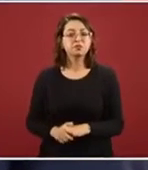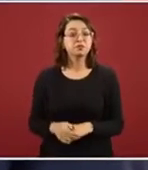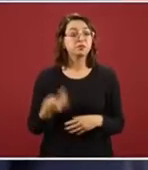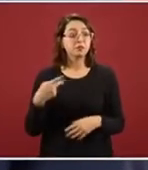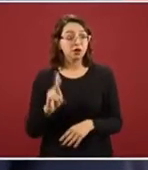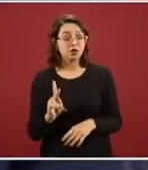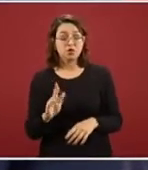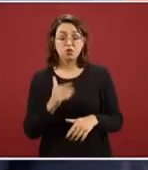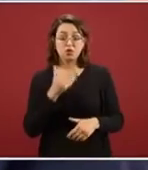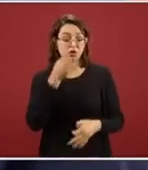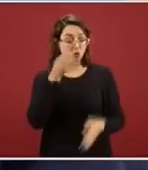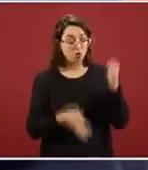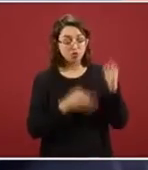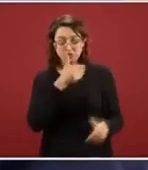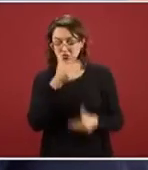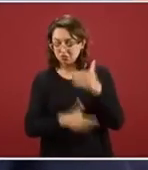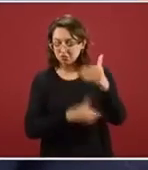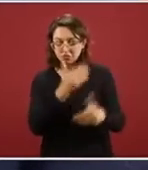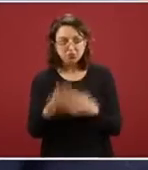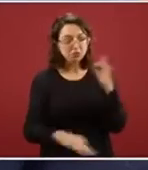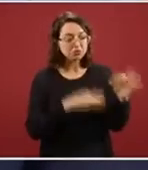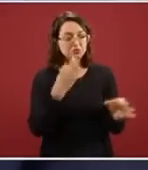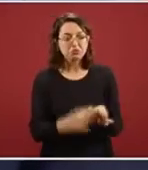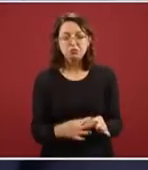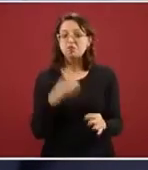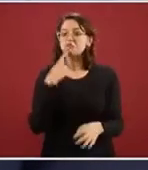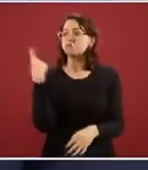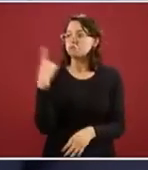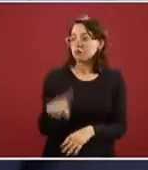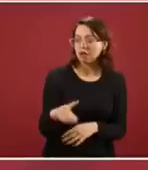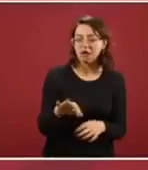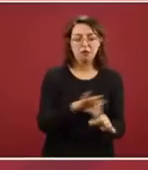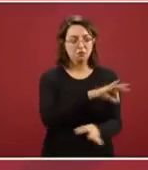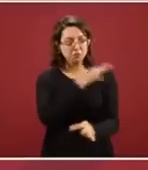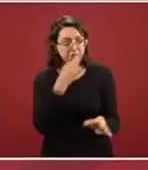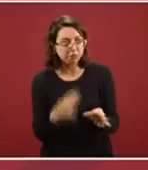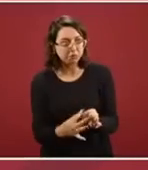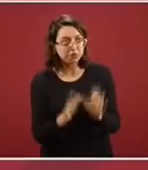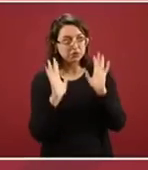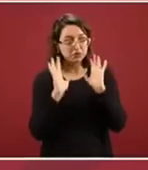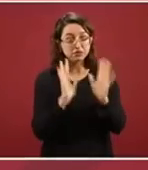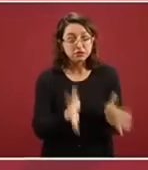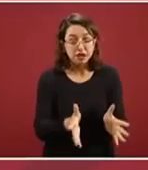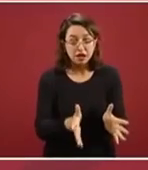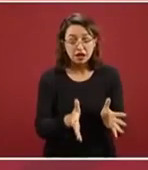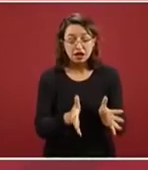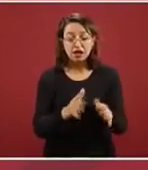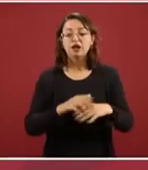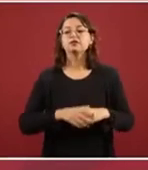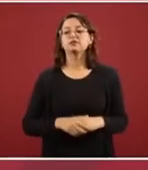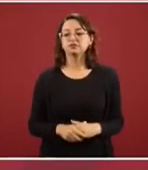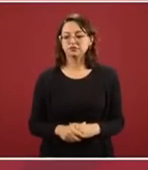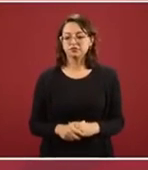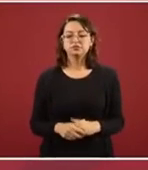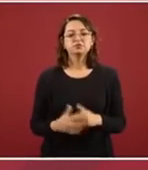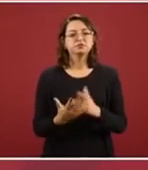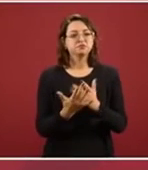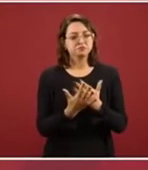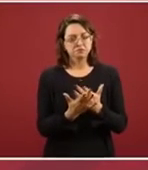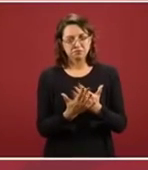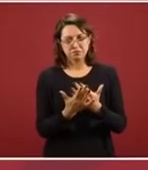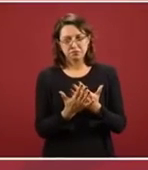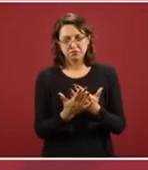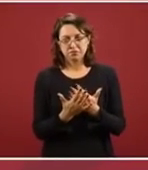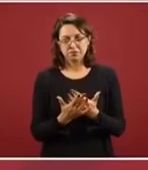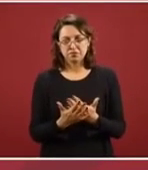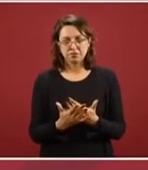amparos, ya se resolvieron, dijimos, pasando lo de